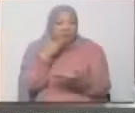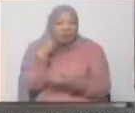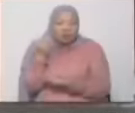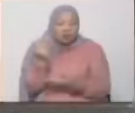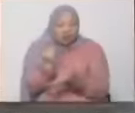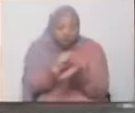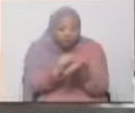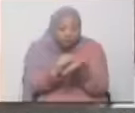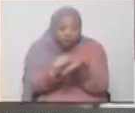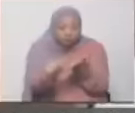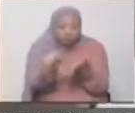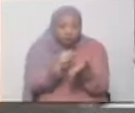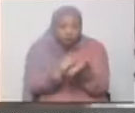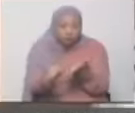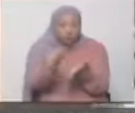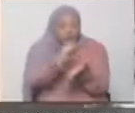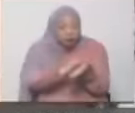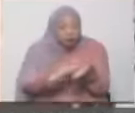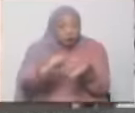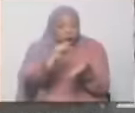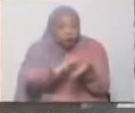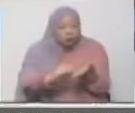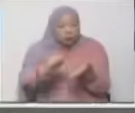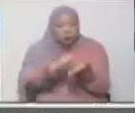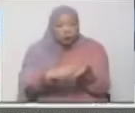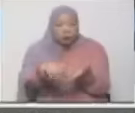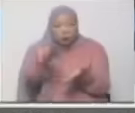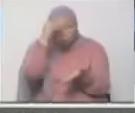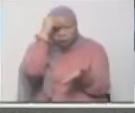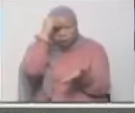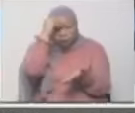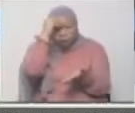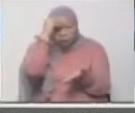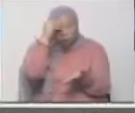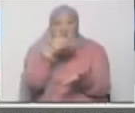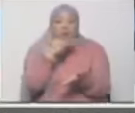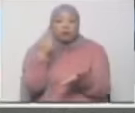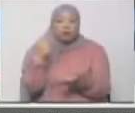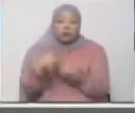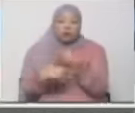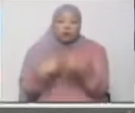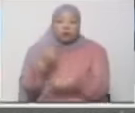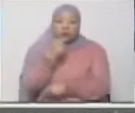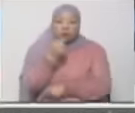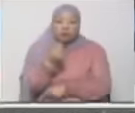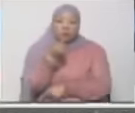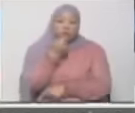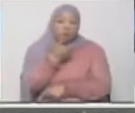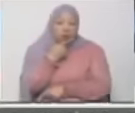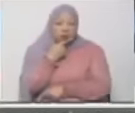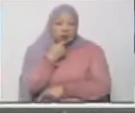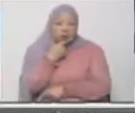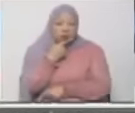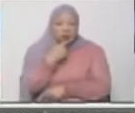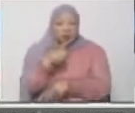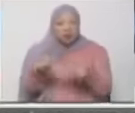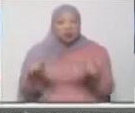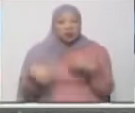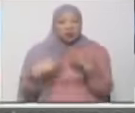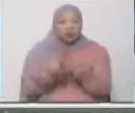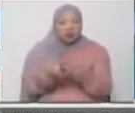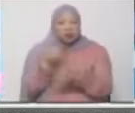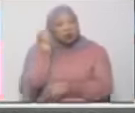Subrayando, escribiendo. Creo que es más productivo, más bonito. Además, uno pone el libro ahí y se